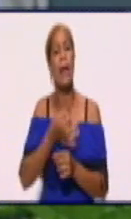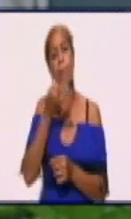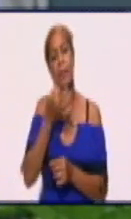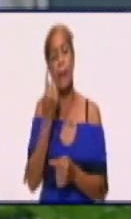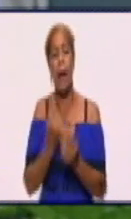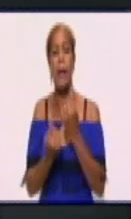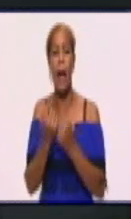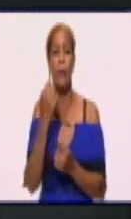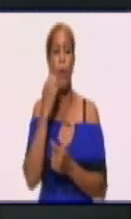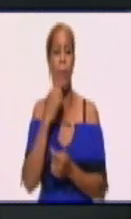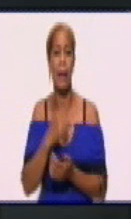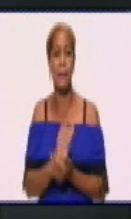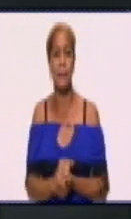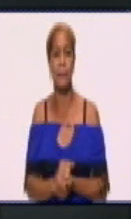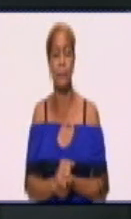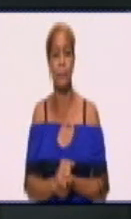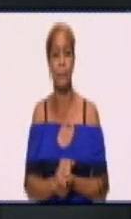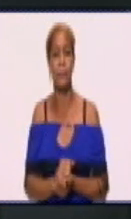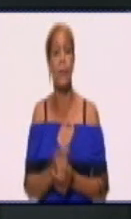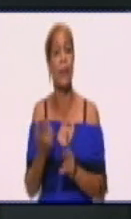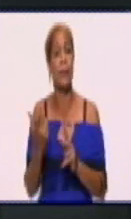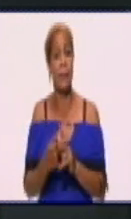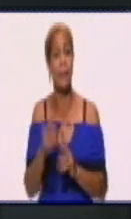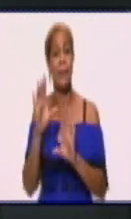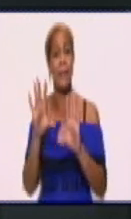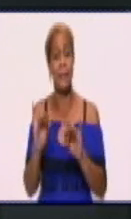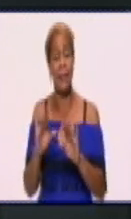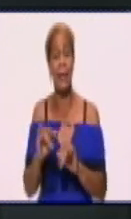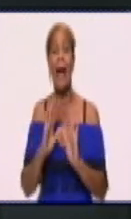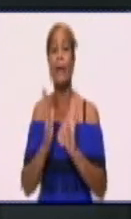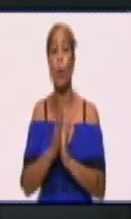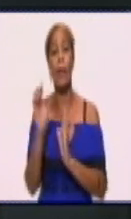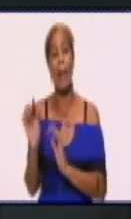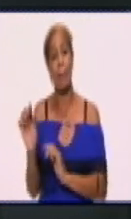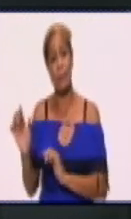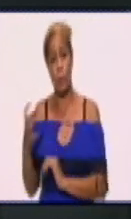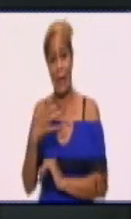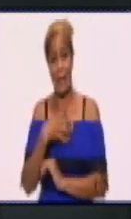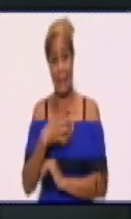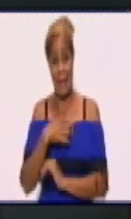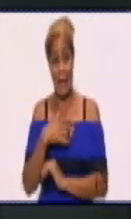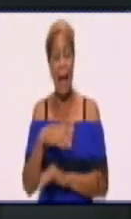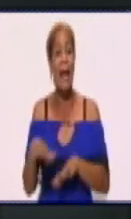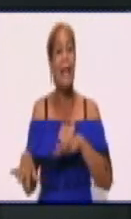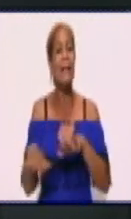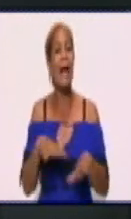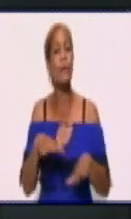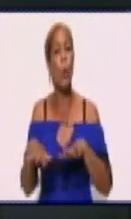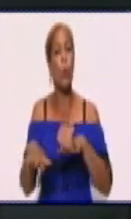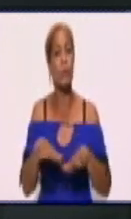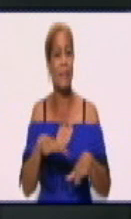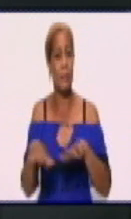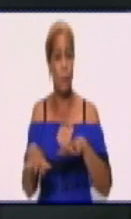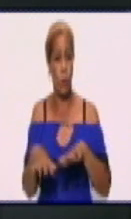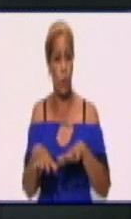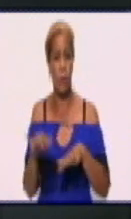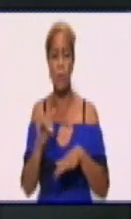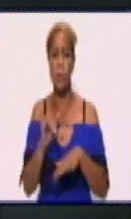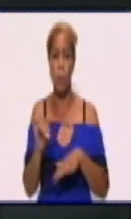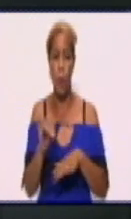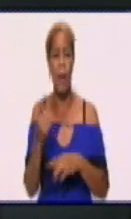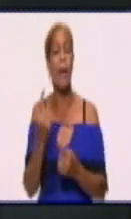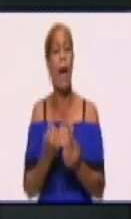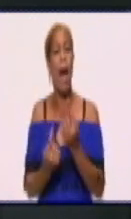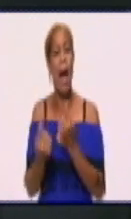a solicitarle a todos los clientes que tengan las condiciones acudan a nuestra sucursal es algo que tiene el viento